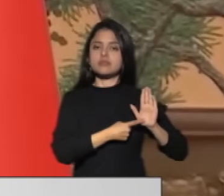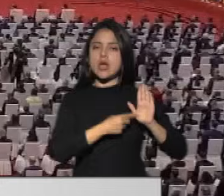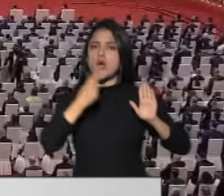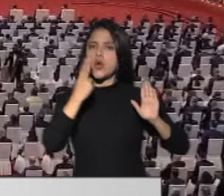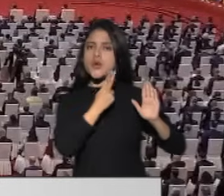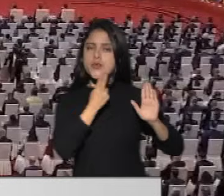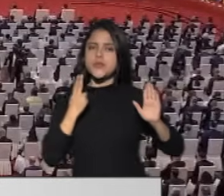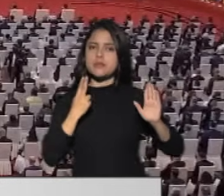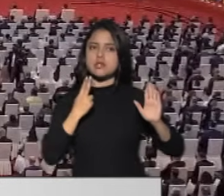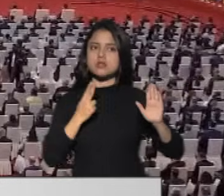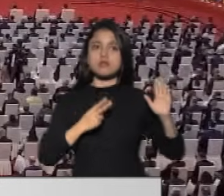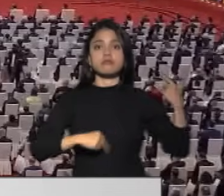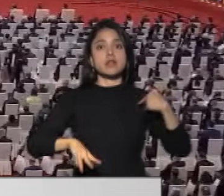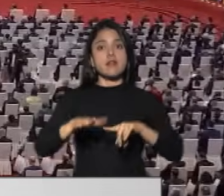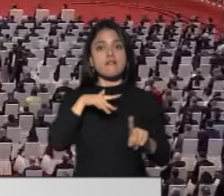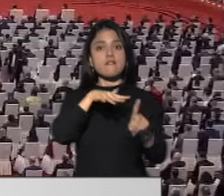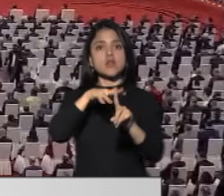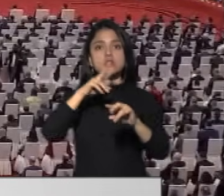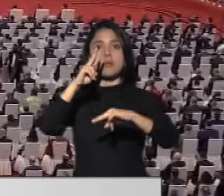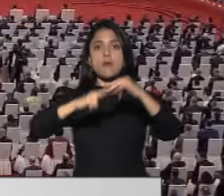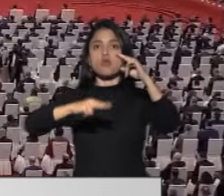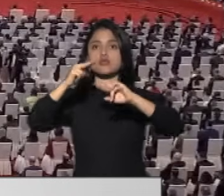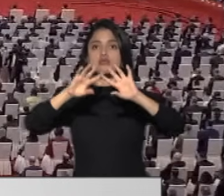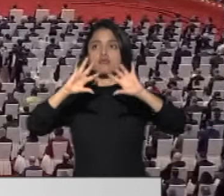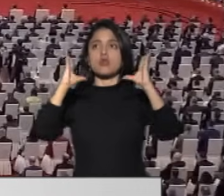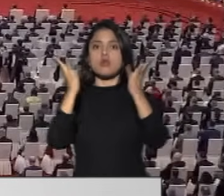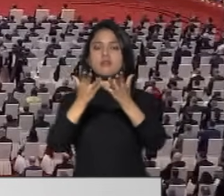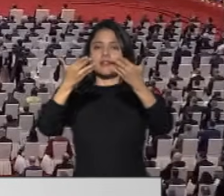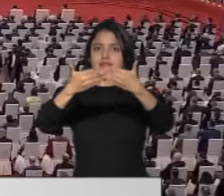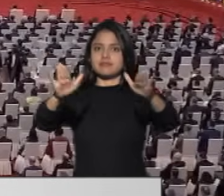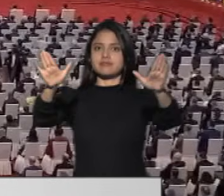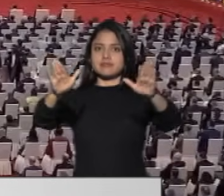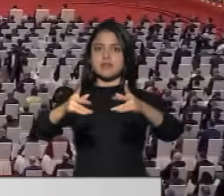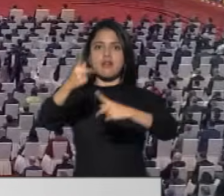a construir una economía global abierta.